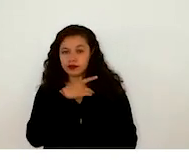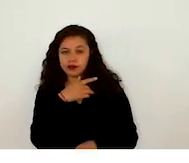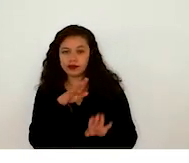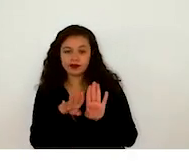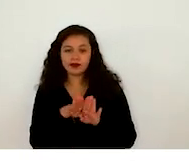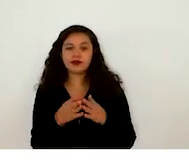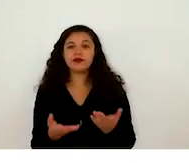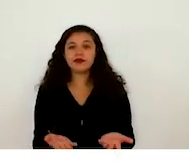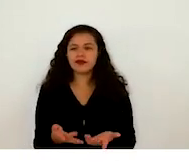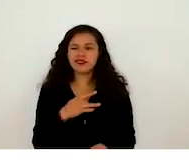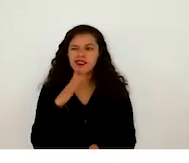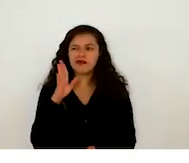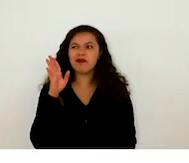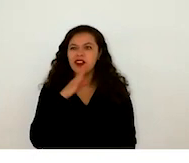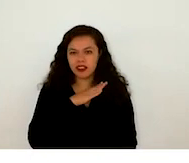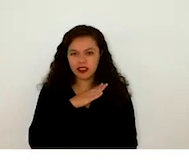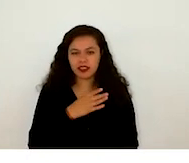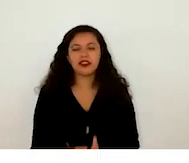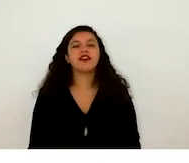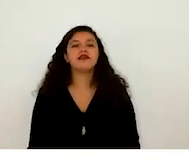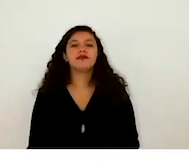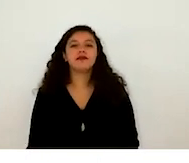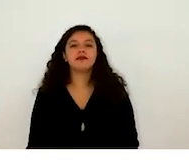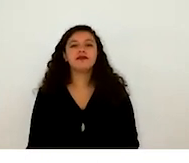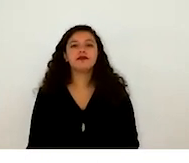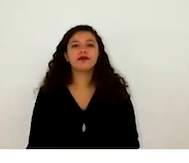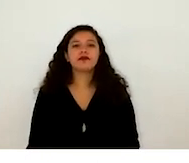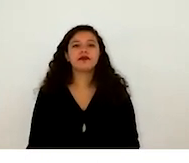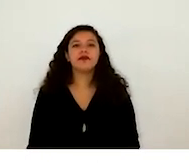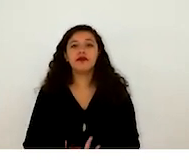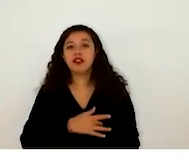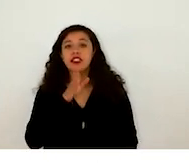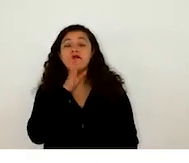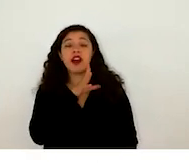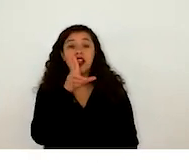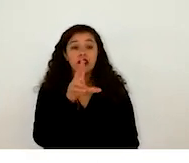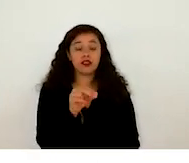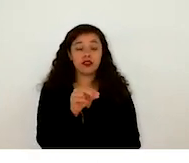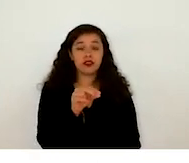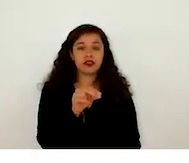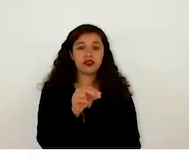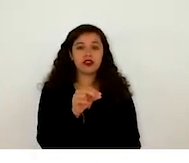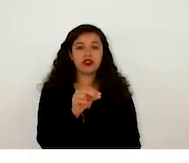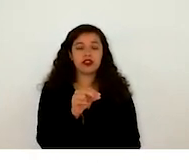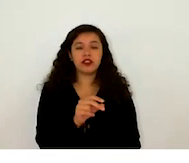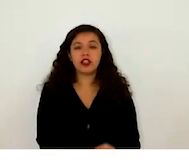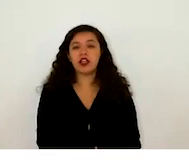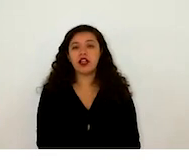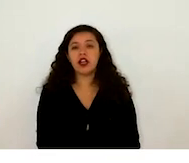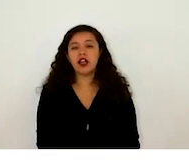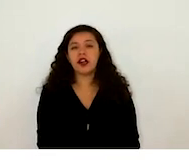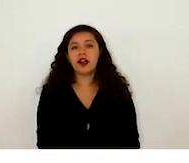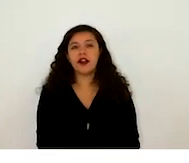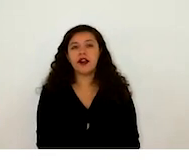se van a sentir mal y si no se sienten mal es porque en efecto sí